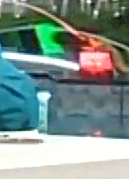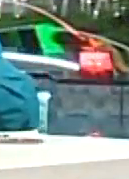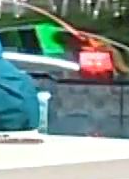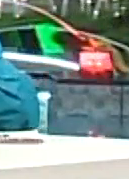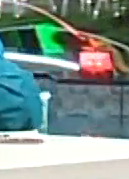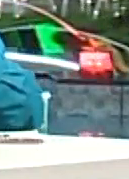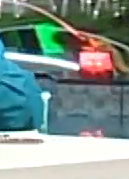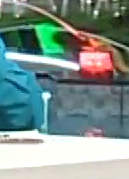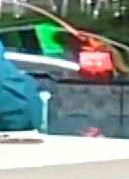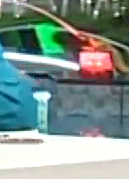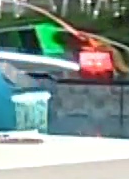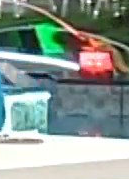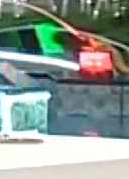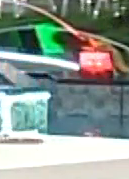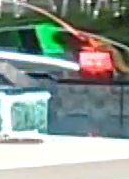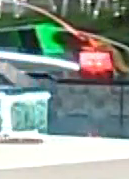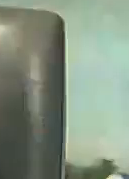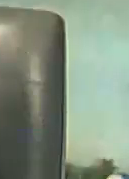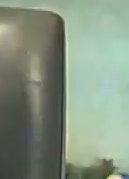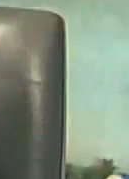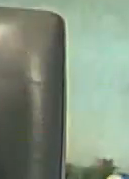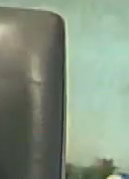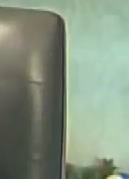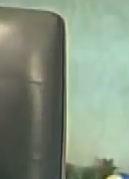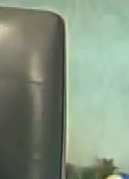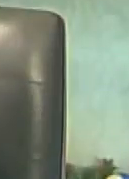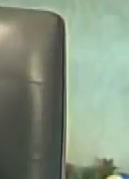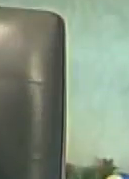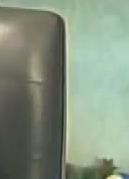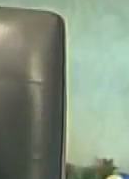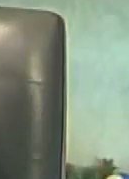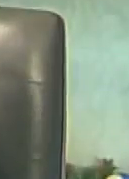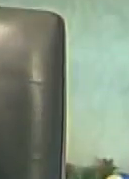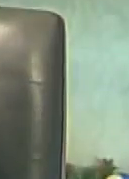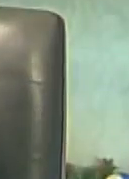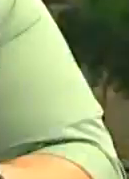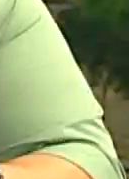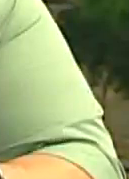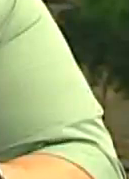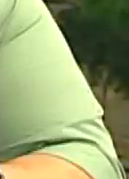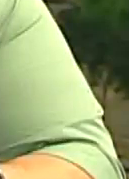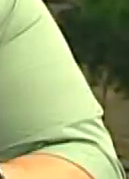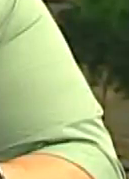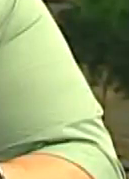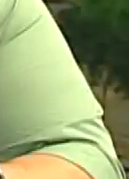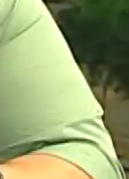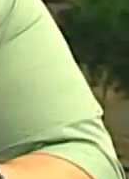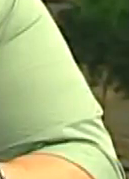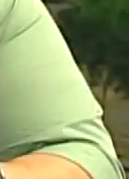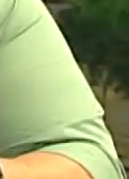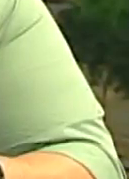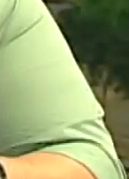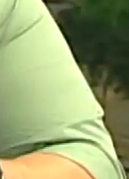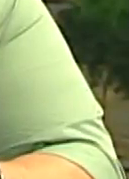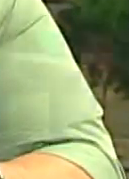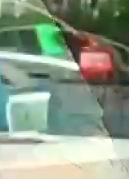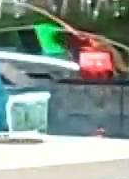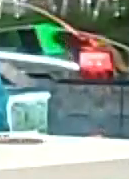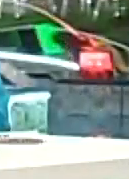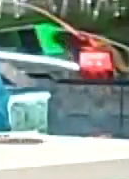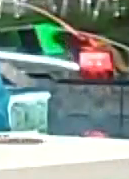Las dos únicas personas que usan tapaboca. Se cuidan bastante todavía, porque dicen que el coronavirus no es